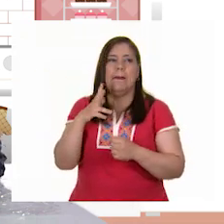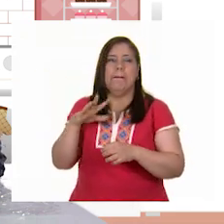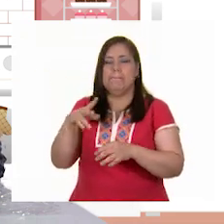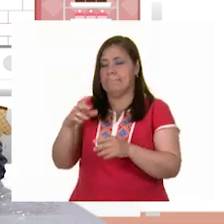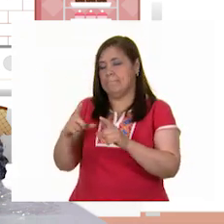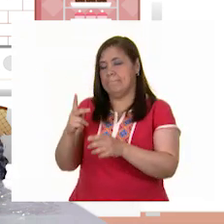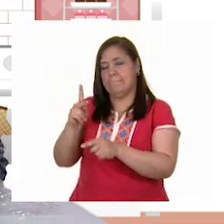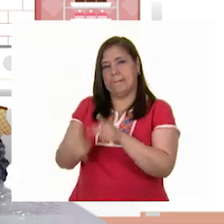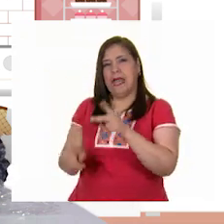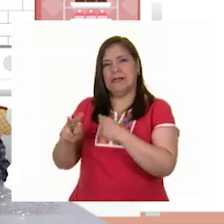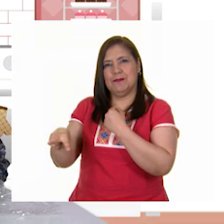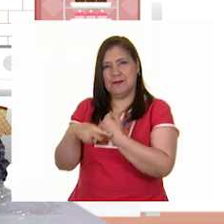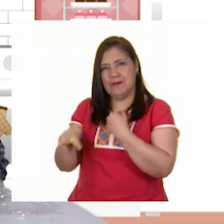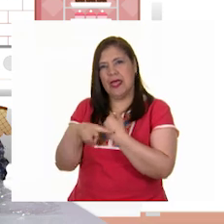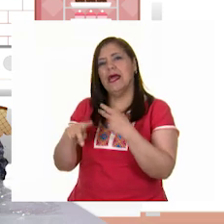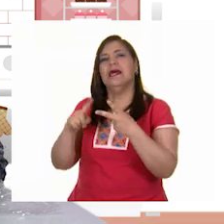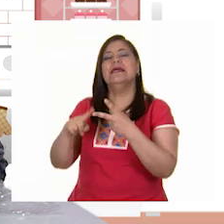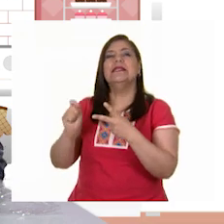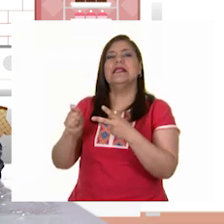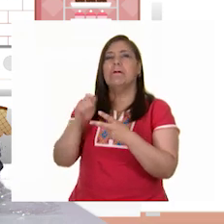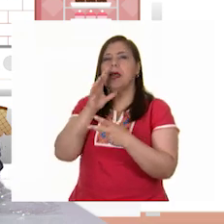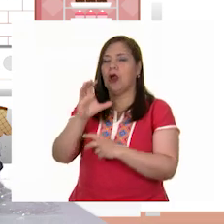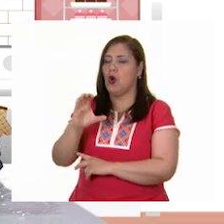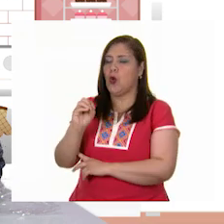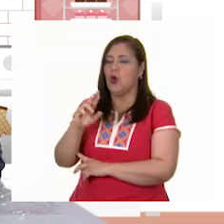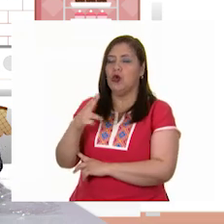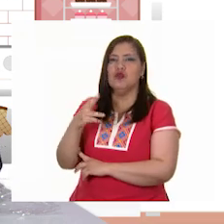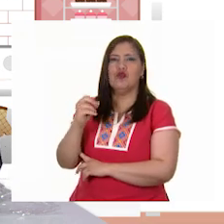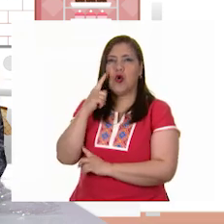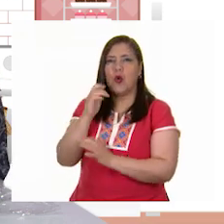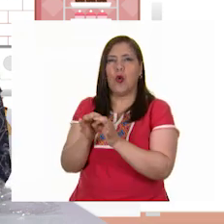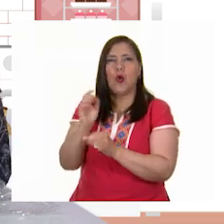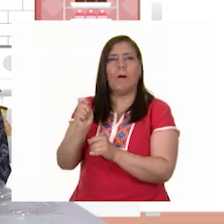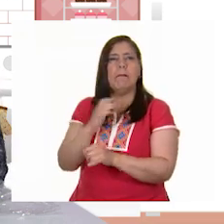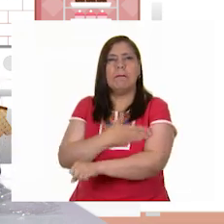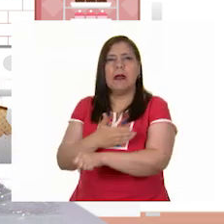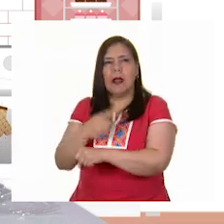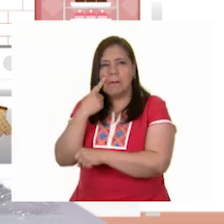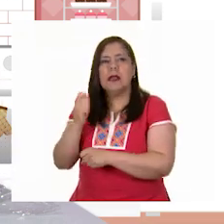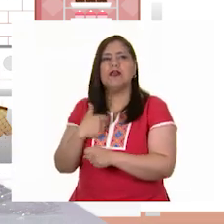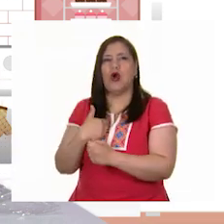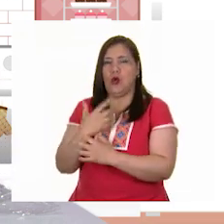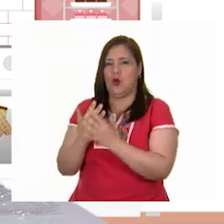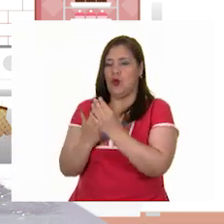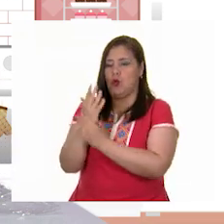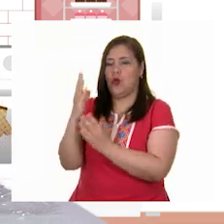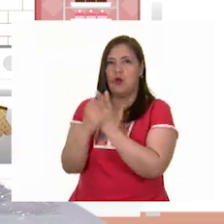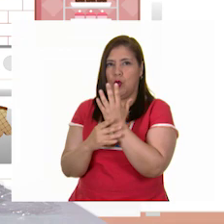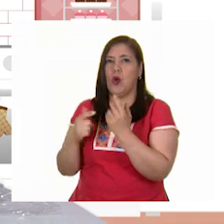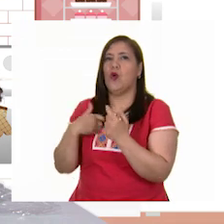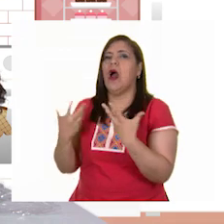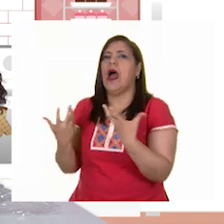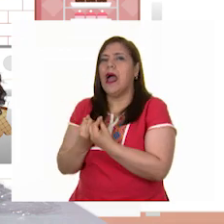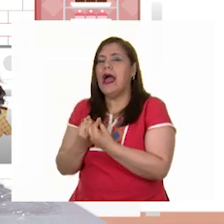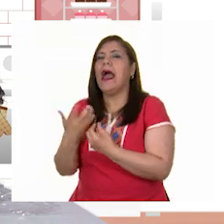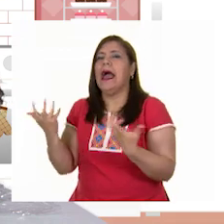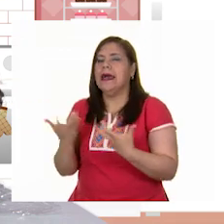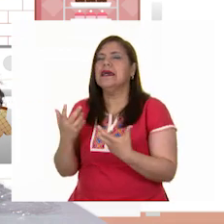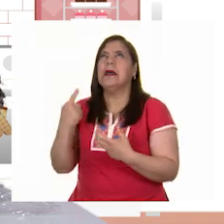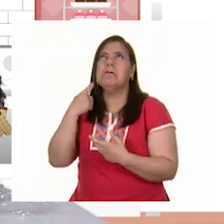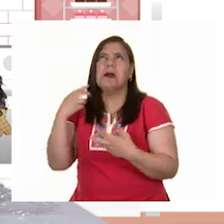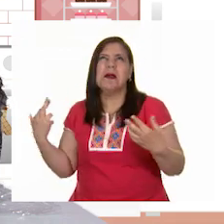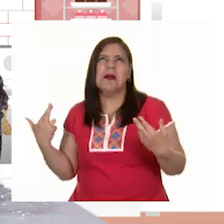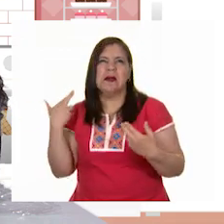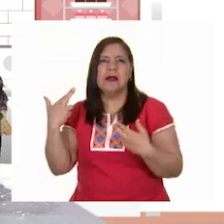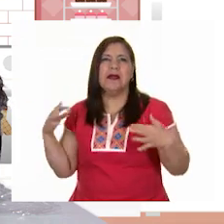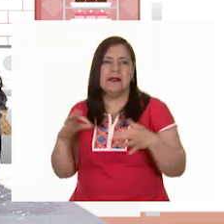y un corcho que vas a mojar con el agua que hay en ese vasito. Muy y yo bien. Estos guantes. Lo hacemos y tú va. Me dices a Cuéntame, qué te suena. ¿Va? Una,